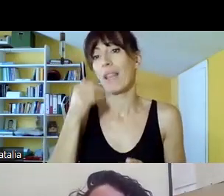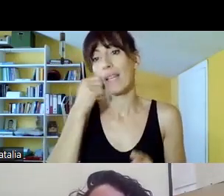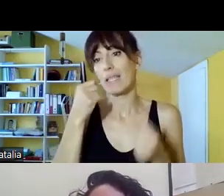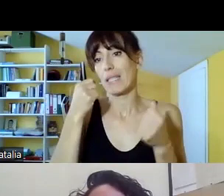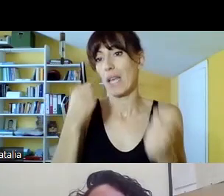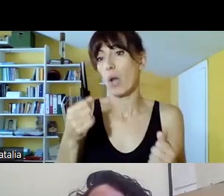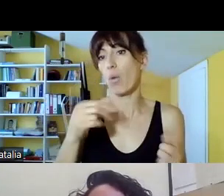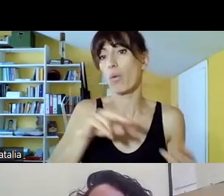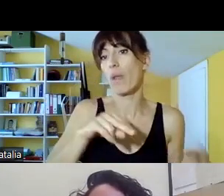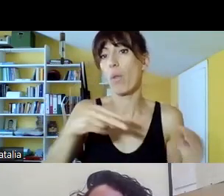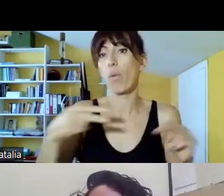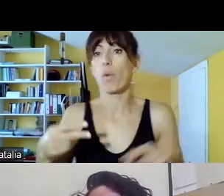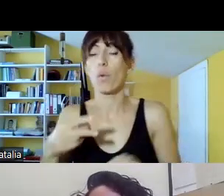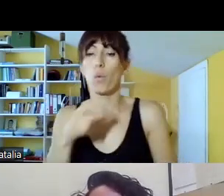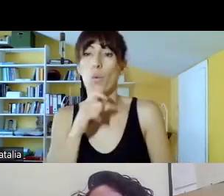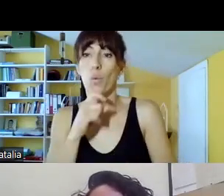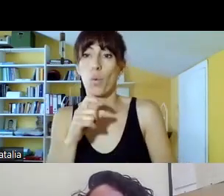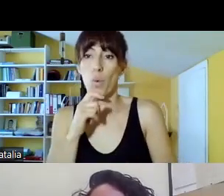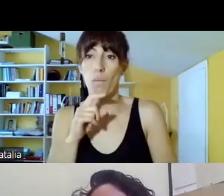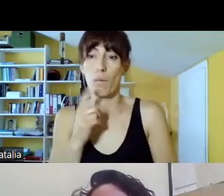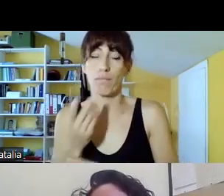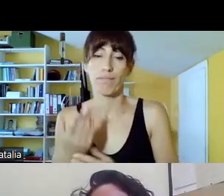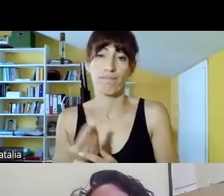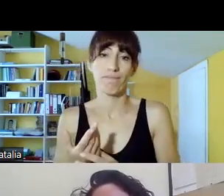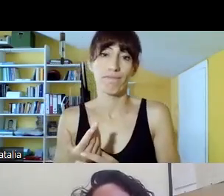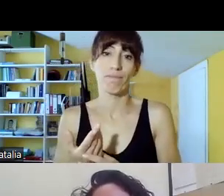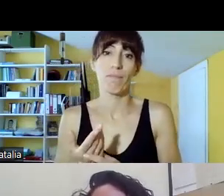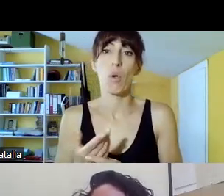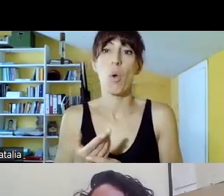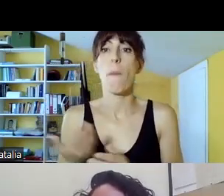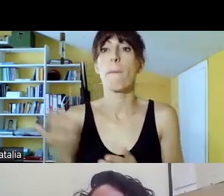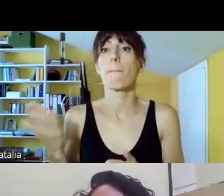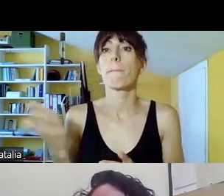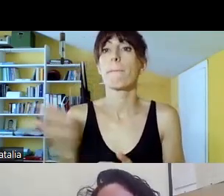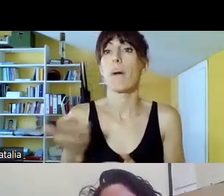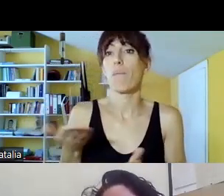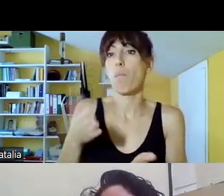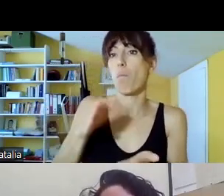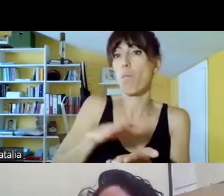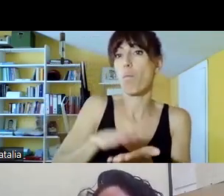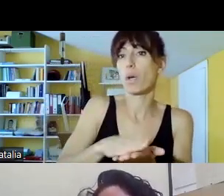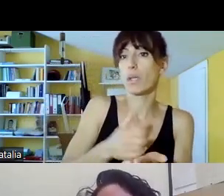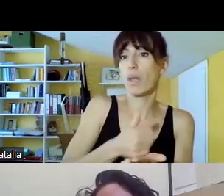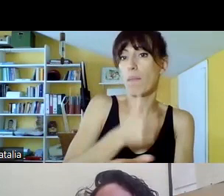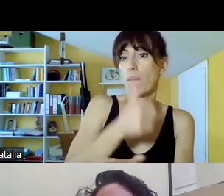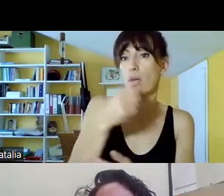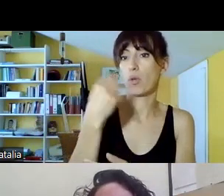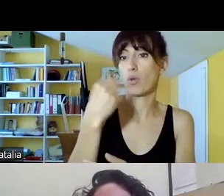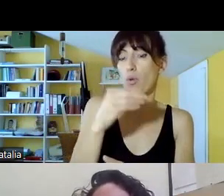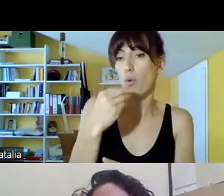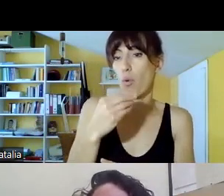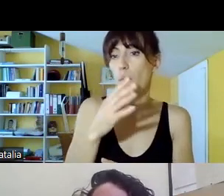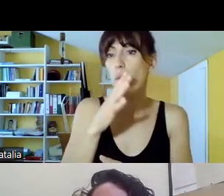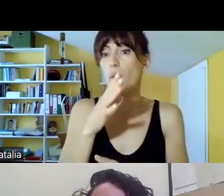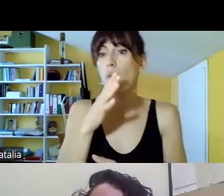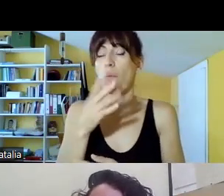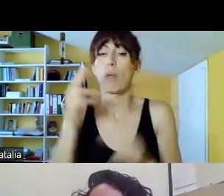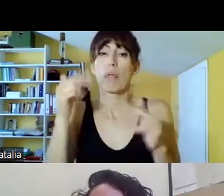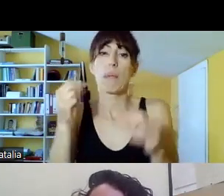pueda traducir con impacto en la mortalidad debido a mayores accidentes de tráfico, accidentes